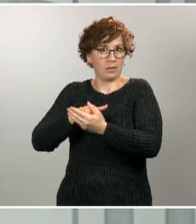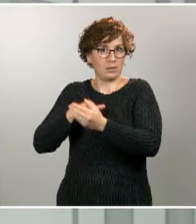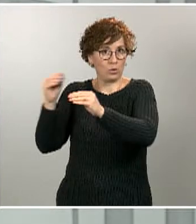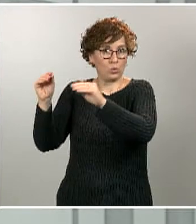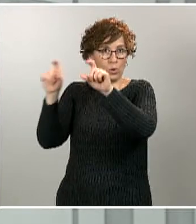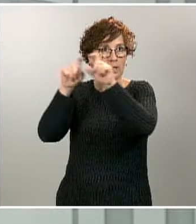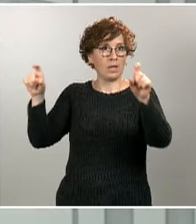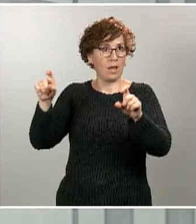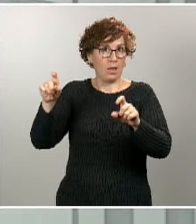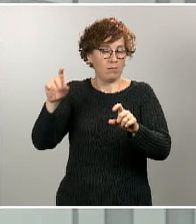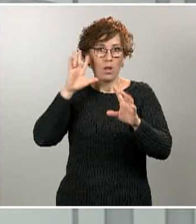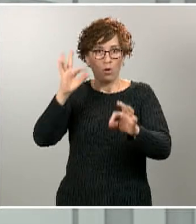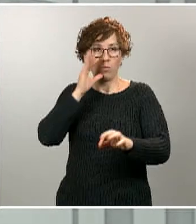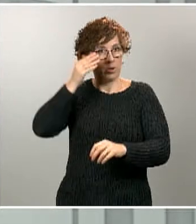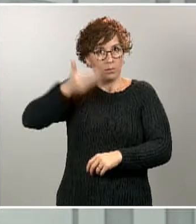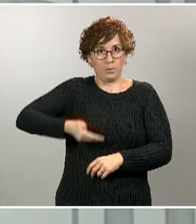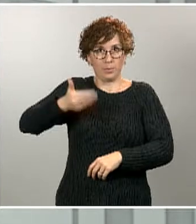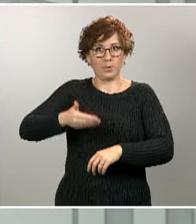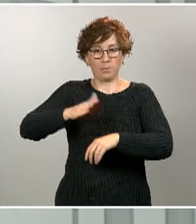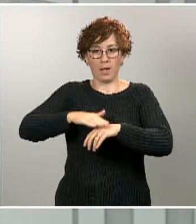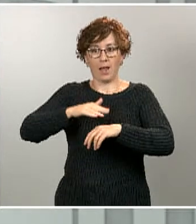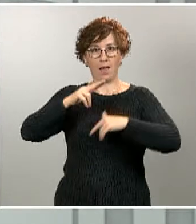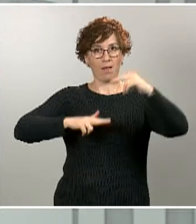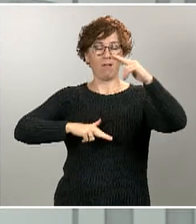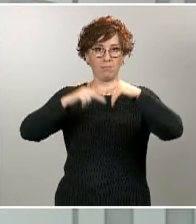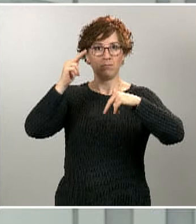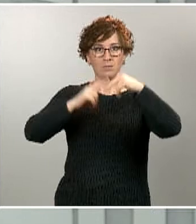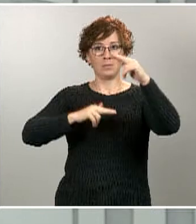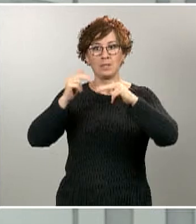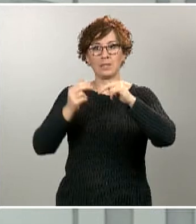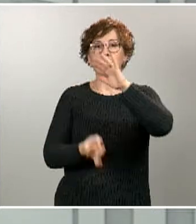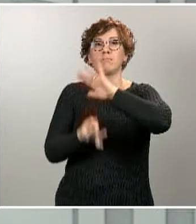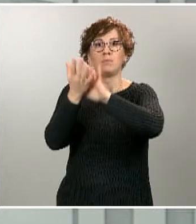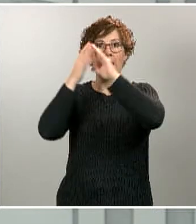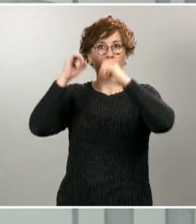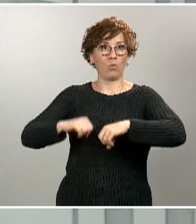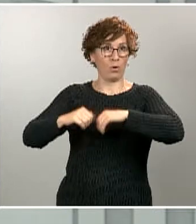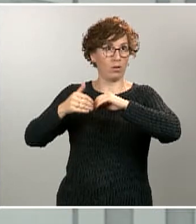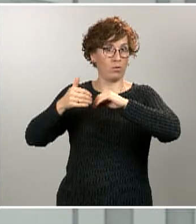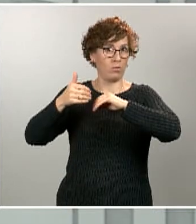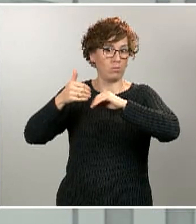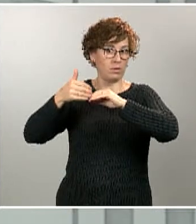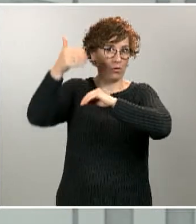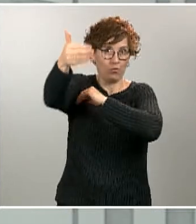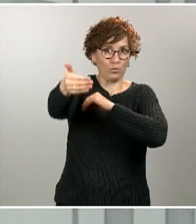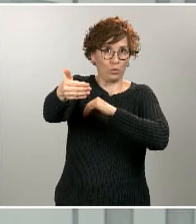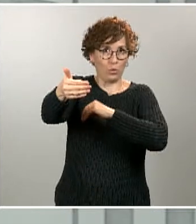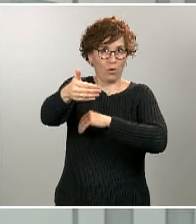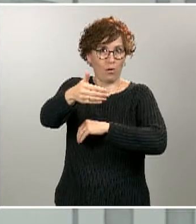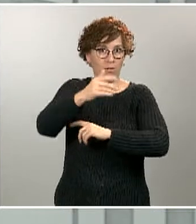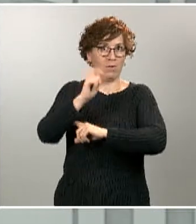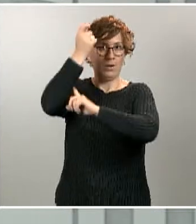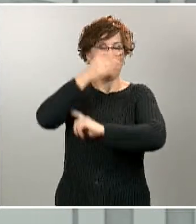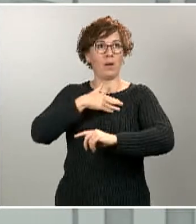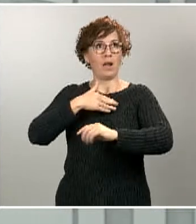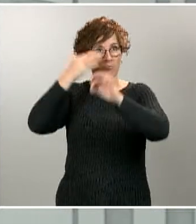clave en toda la construcción y en todos los acuerdos que en el futuro queremos transitar para llevar a cabo un gran pacto nacional.